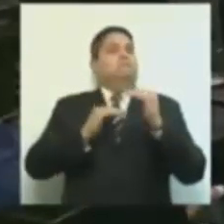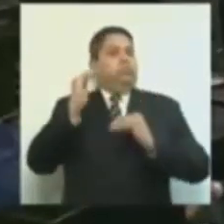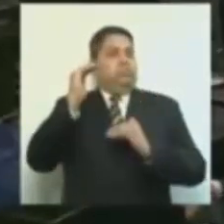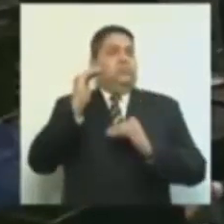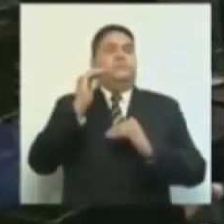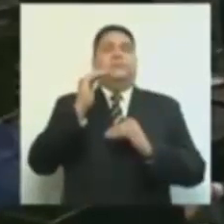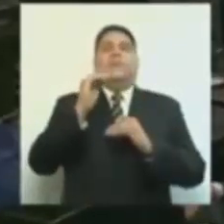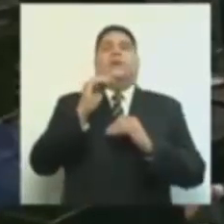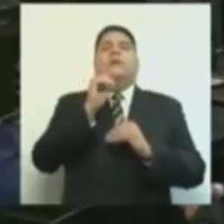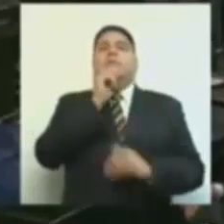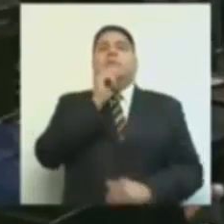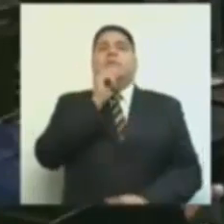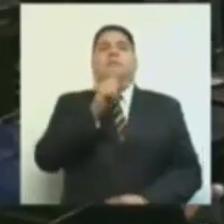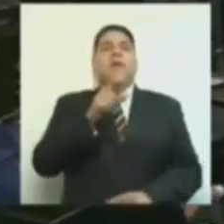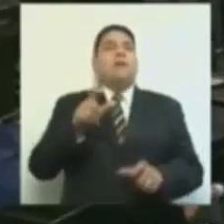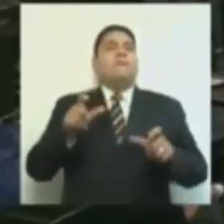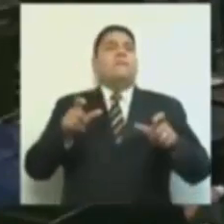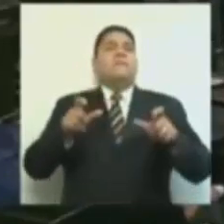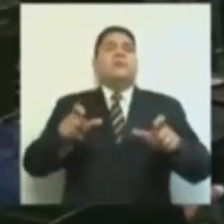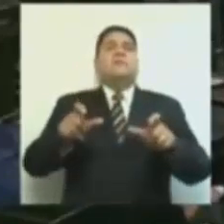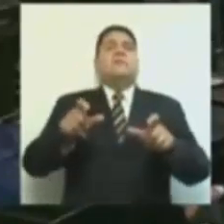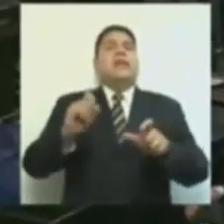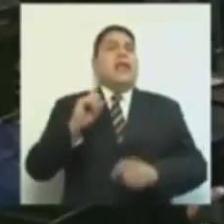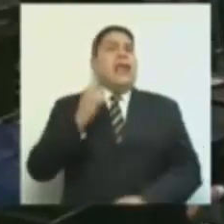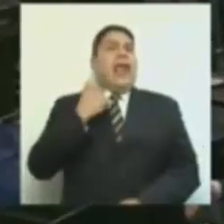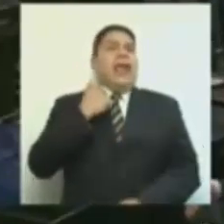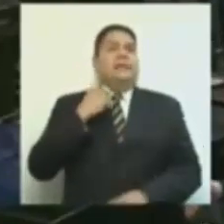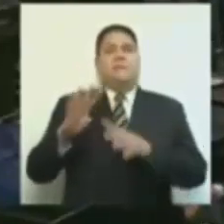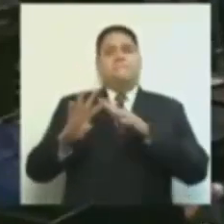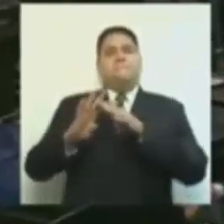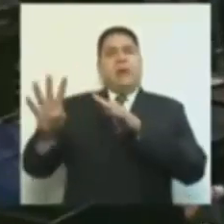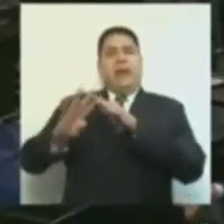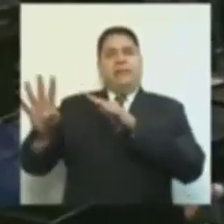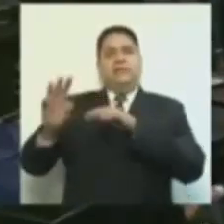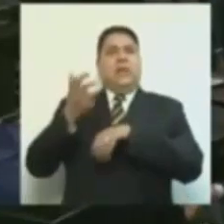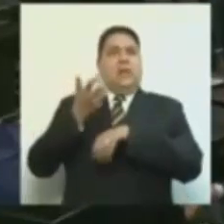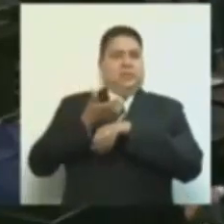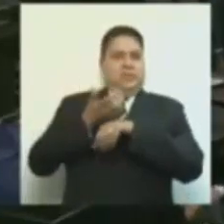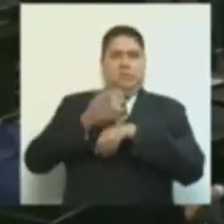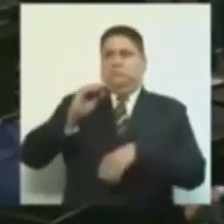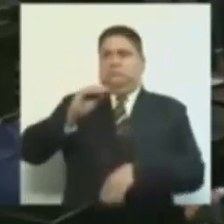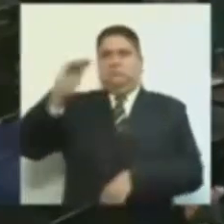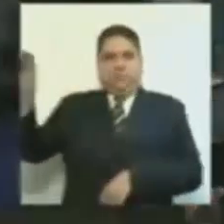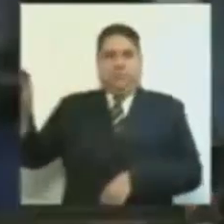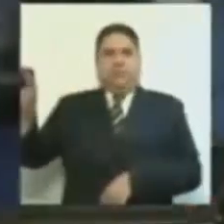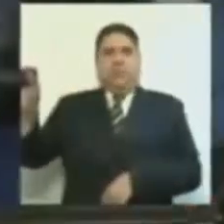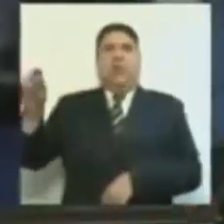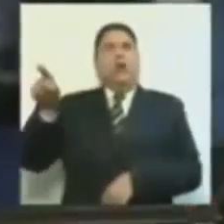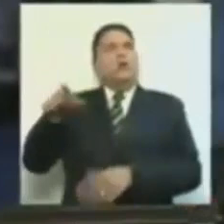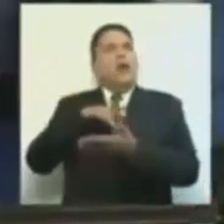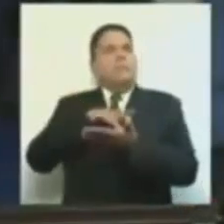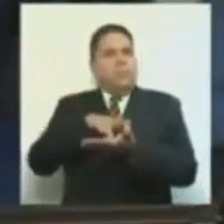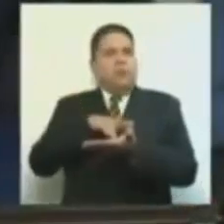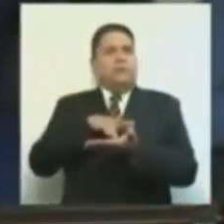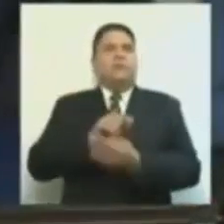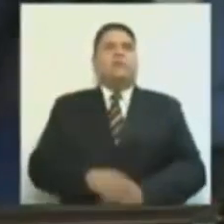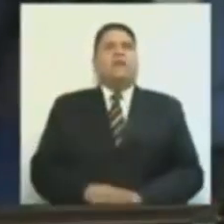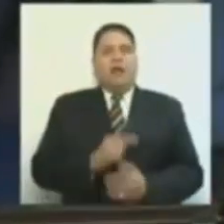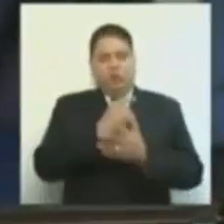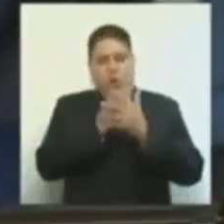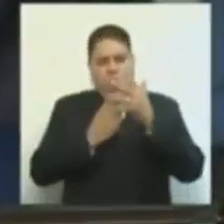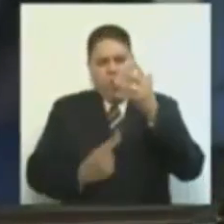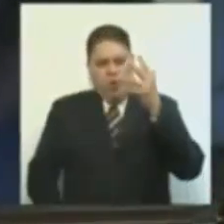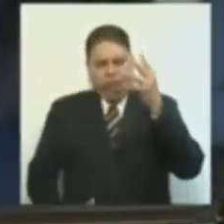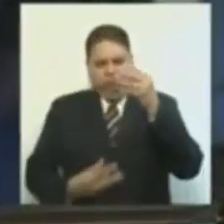respaldo a los ex braceros, entre muchos otros. La